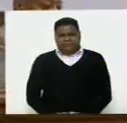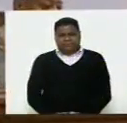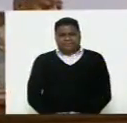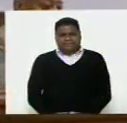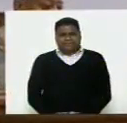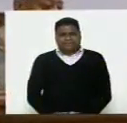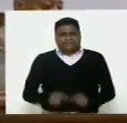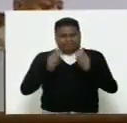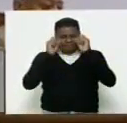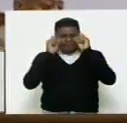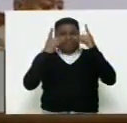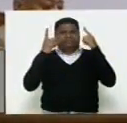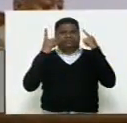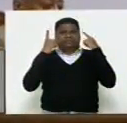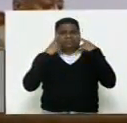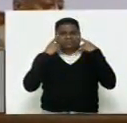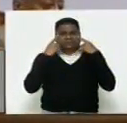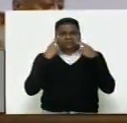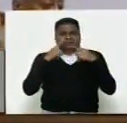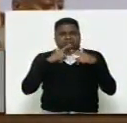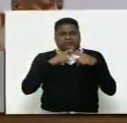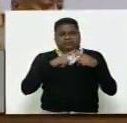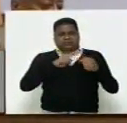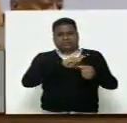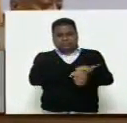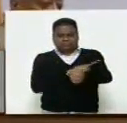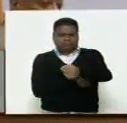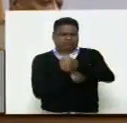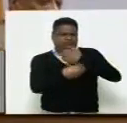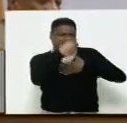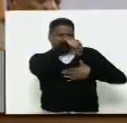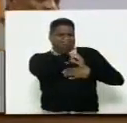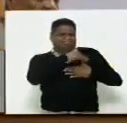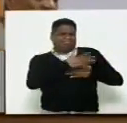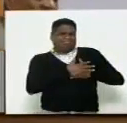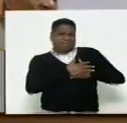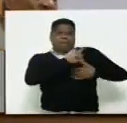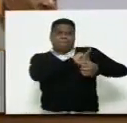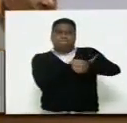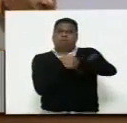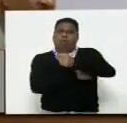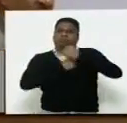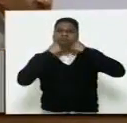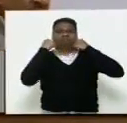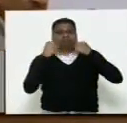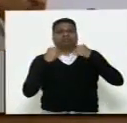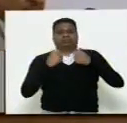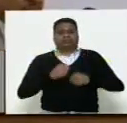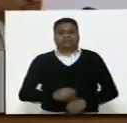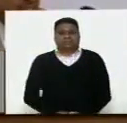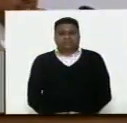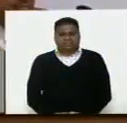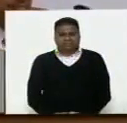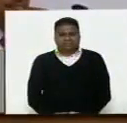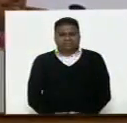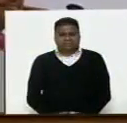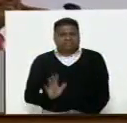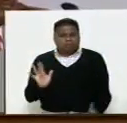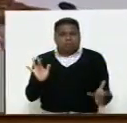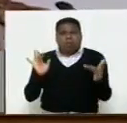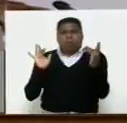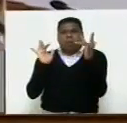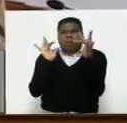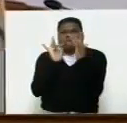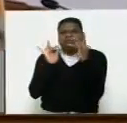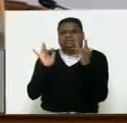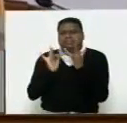un descubrimiento de la fuerza que tenemos las mujeres, del poder tan grande que tenemos cuando nos conectamos desde